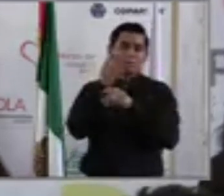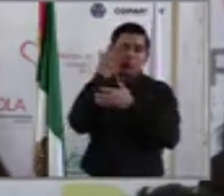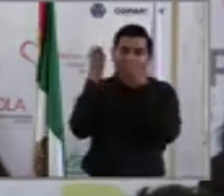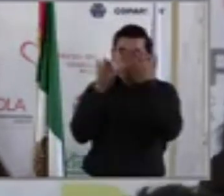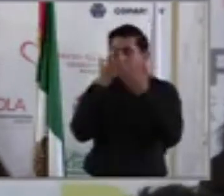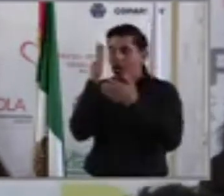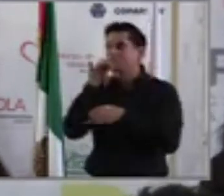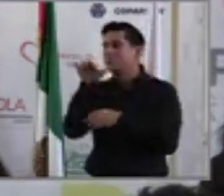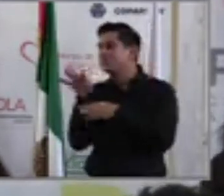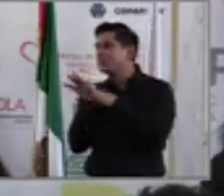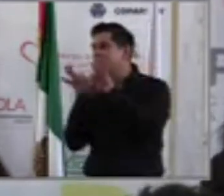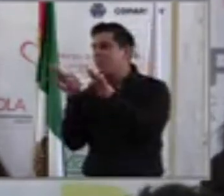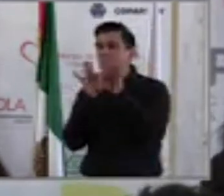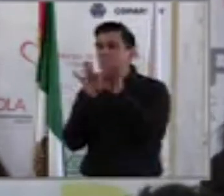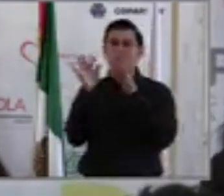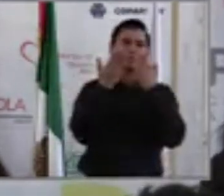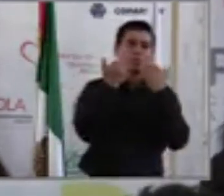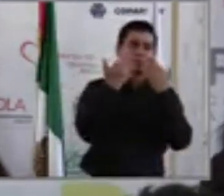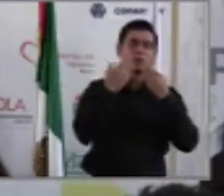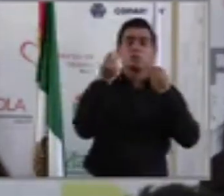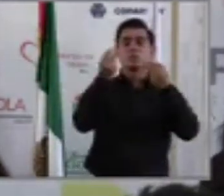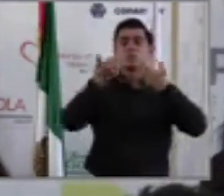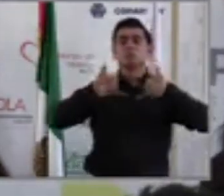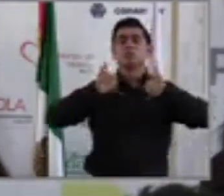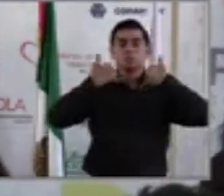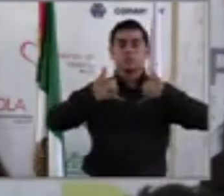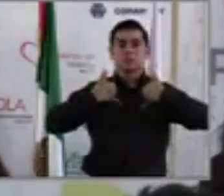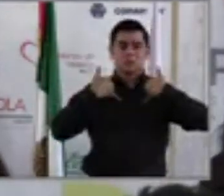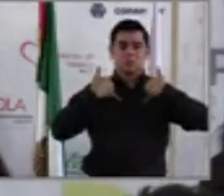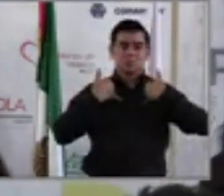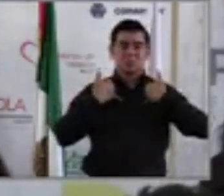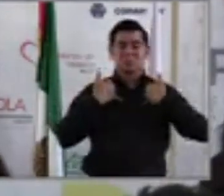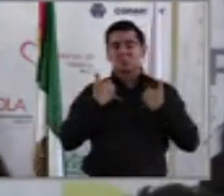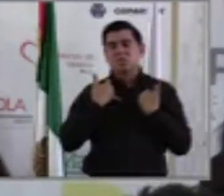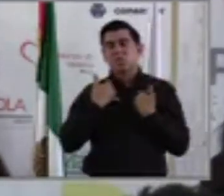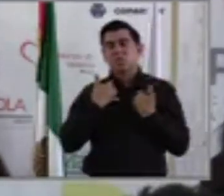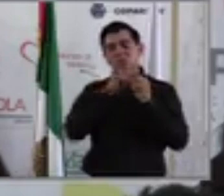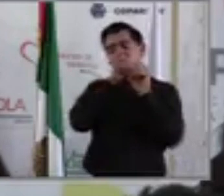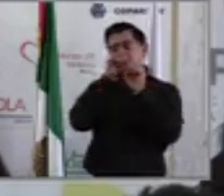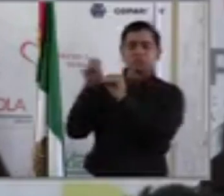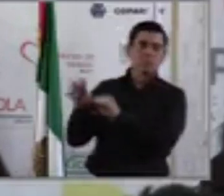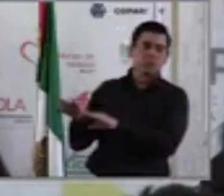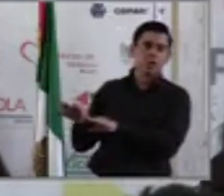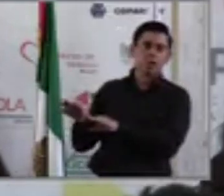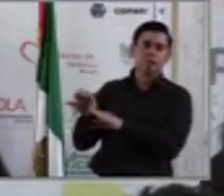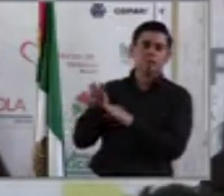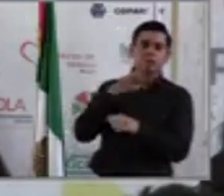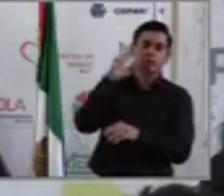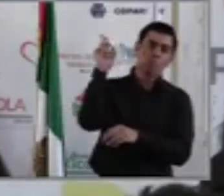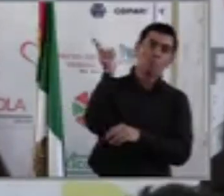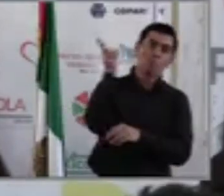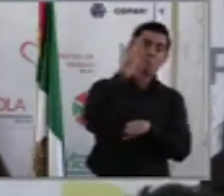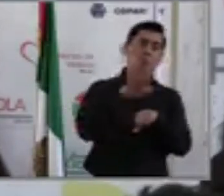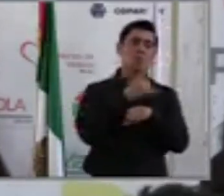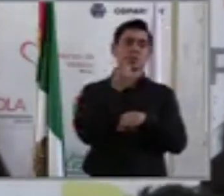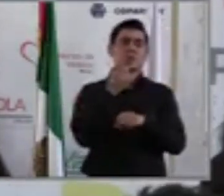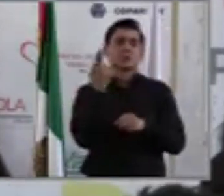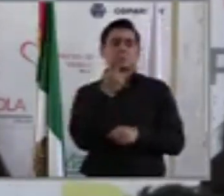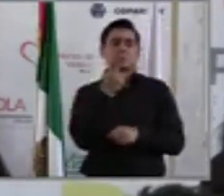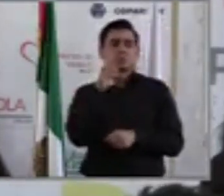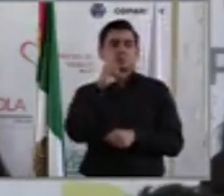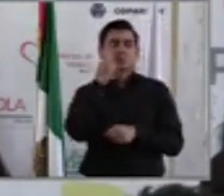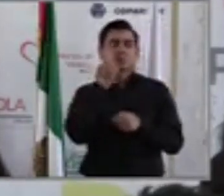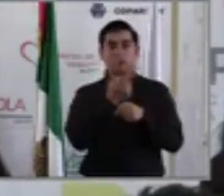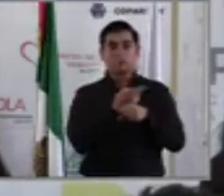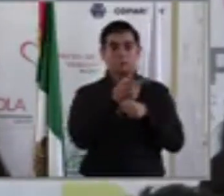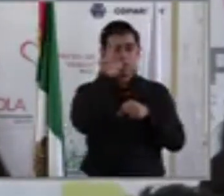aún, muchos tienen que dejar de estudiar porque tienen que empezar a hacerse responsables de la casa y de